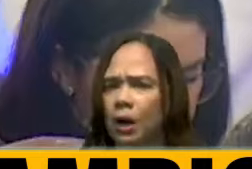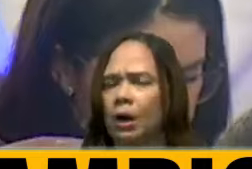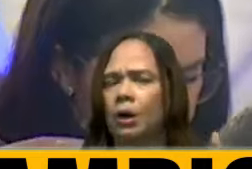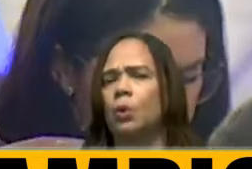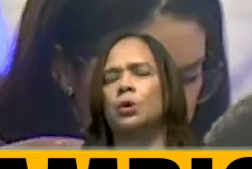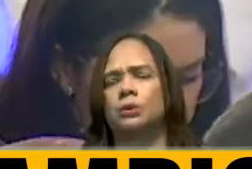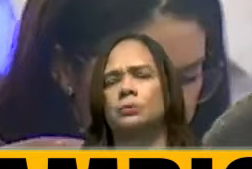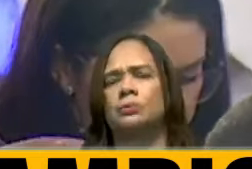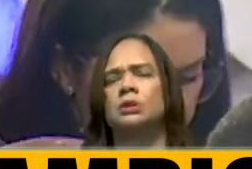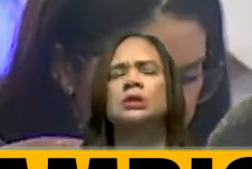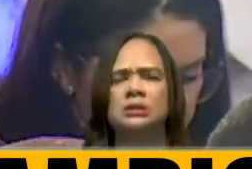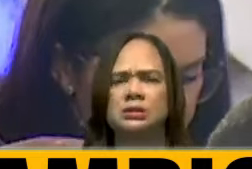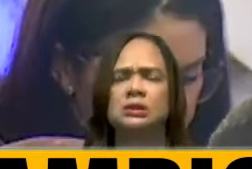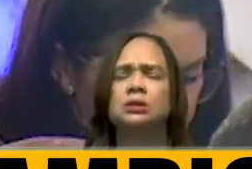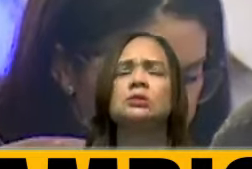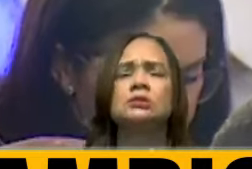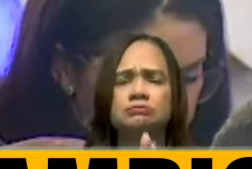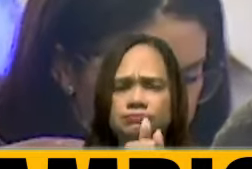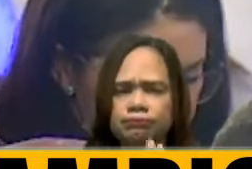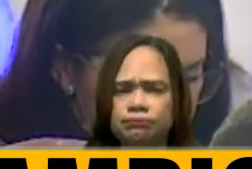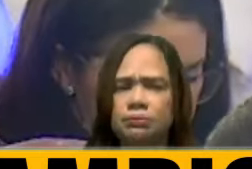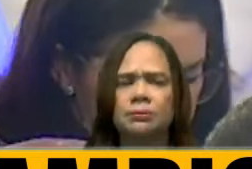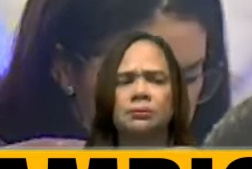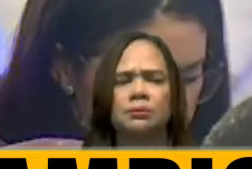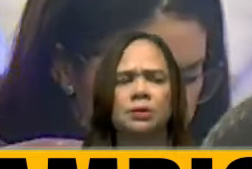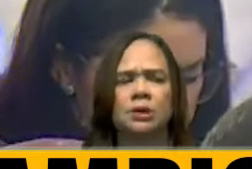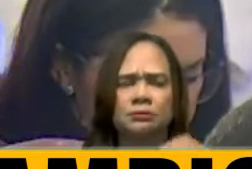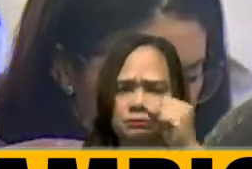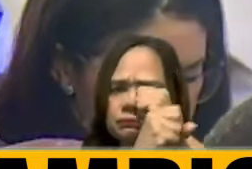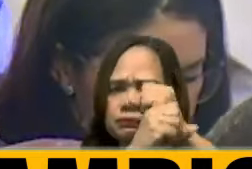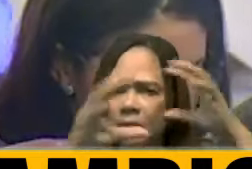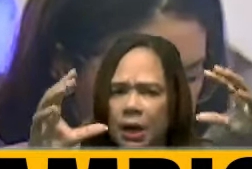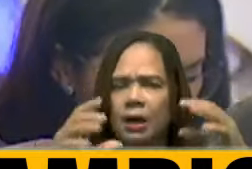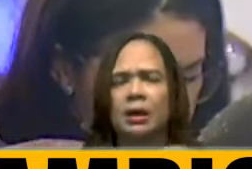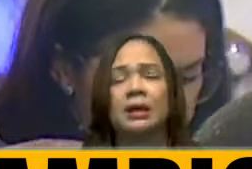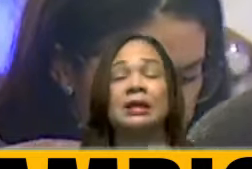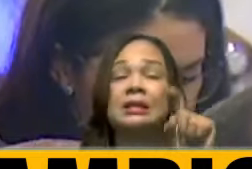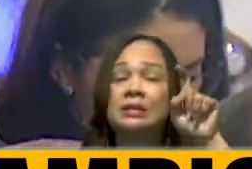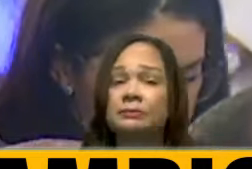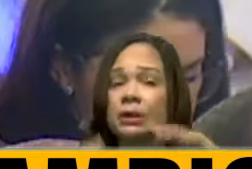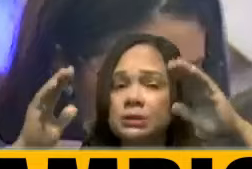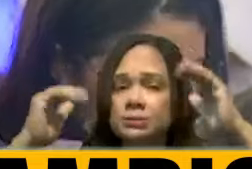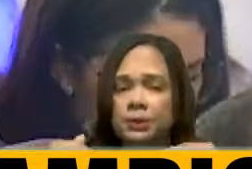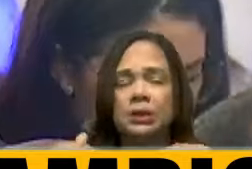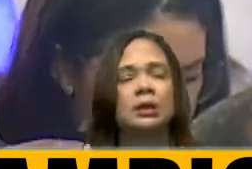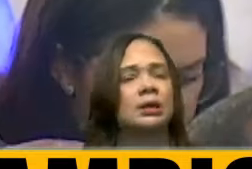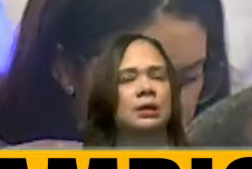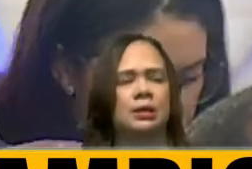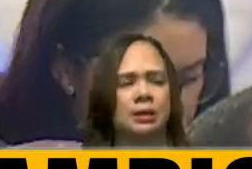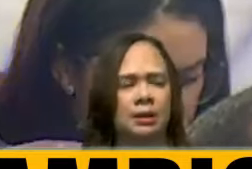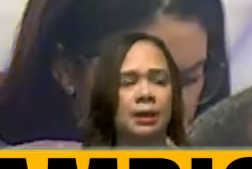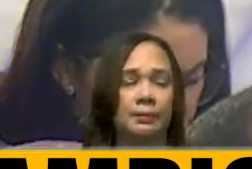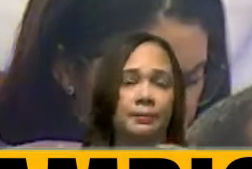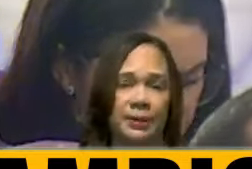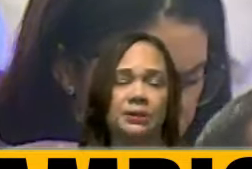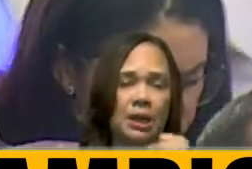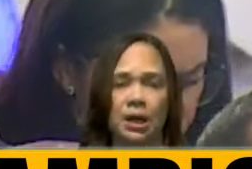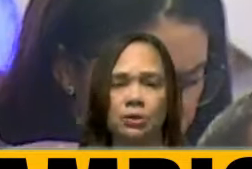hoy es decir que se están cumpliendo visiones demanda y Esperanza que tienen 20